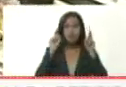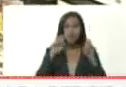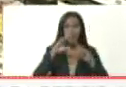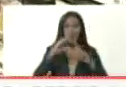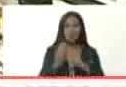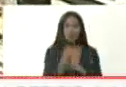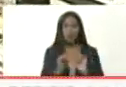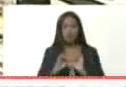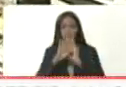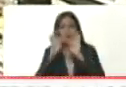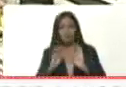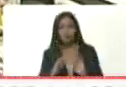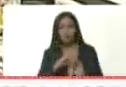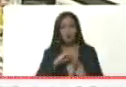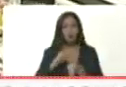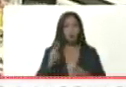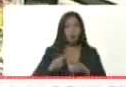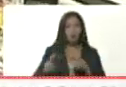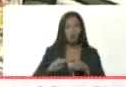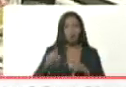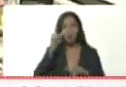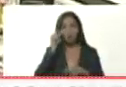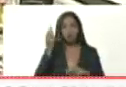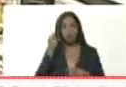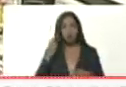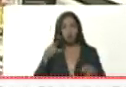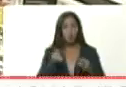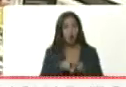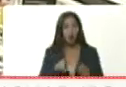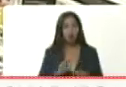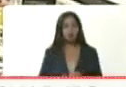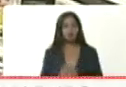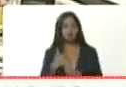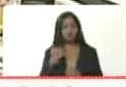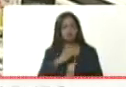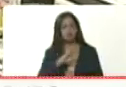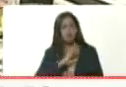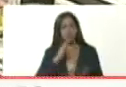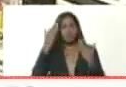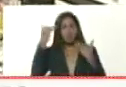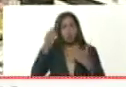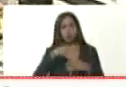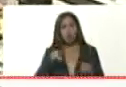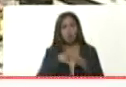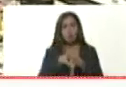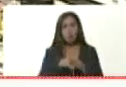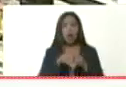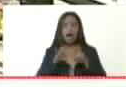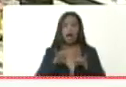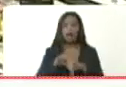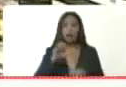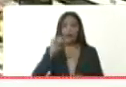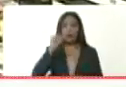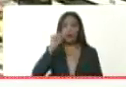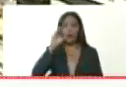del mantenimiento a nuestros niños a nuestras niñas mi saludo ustedes son de la industria no ahora